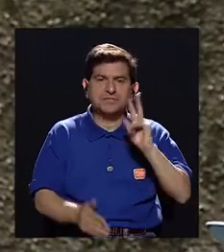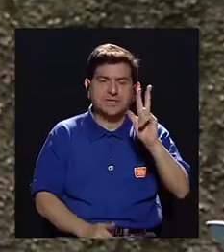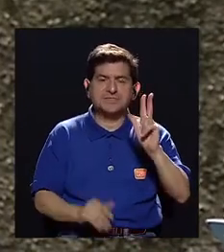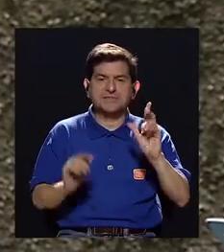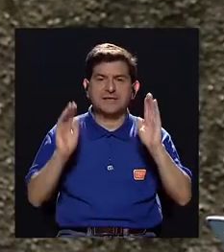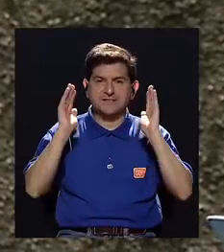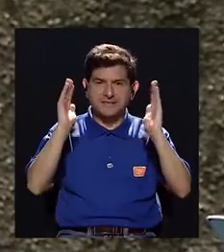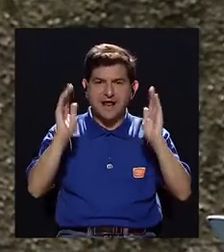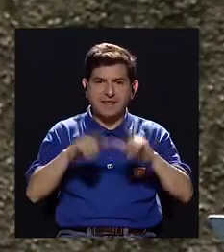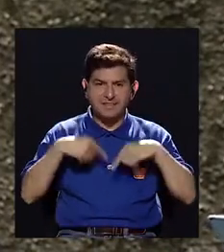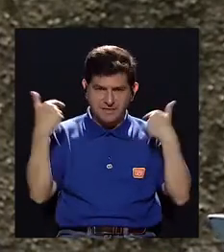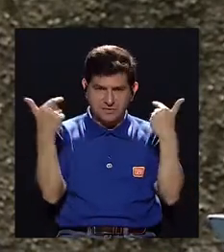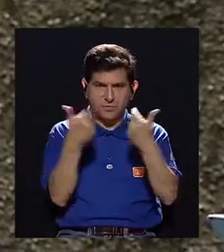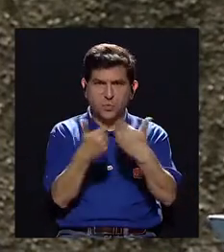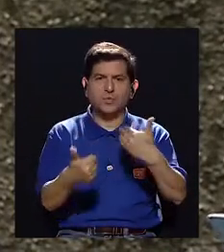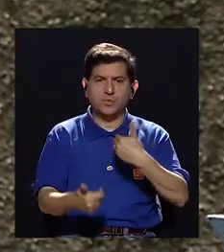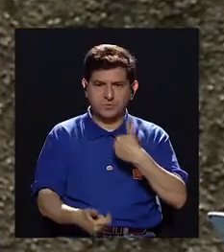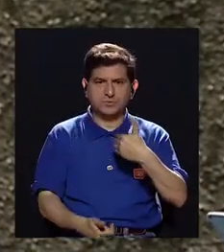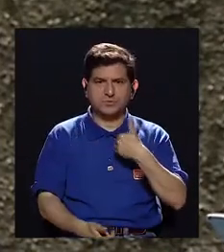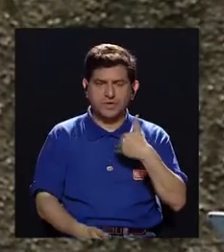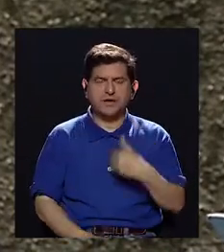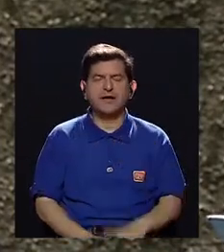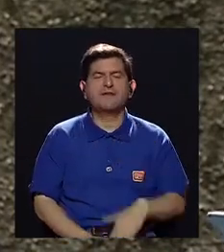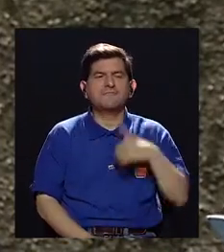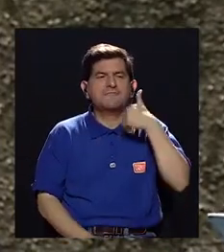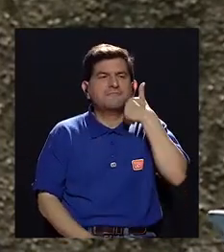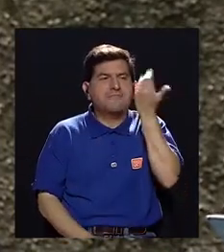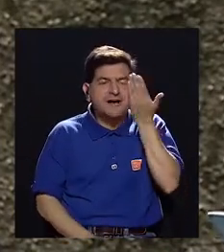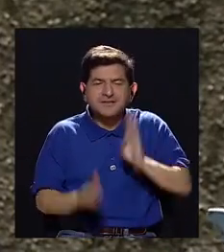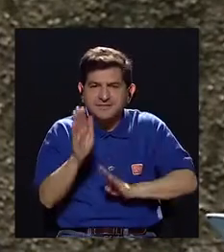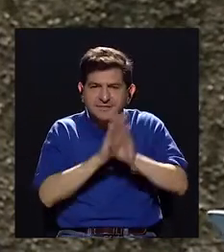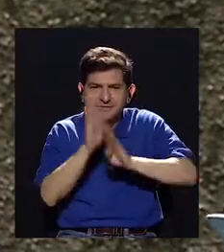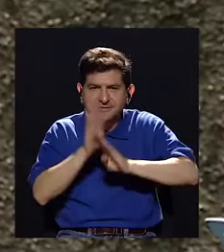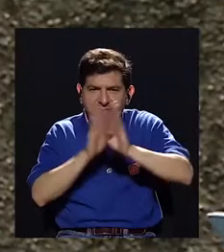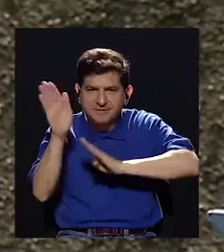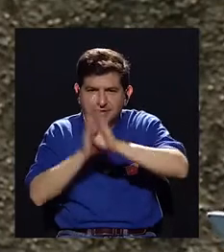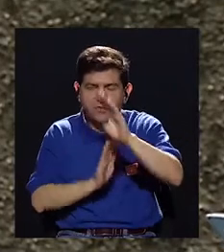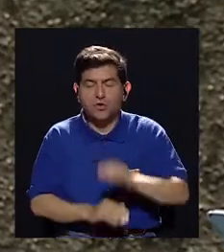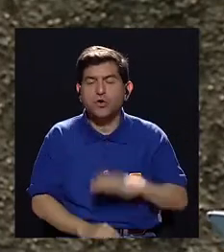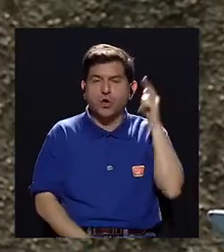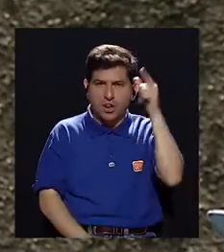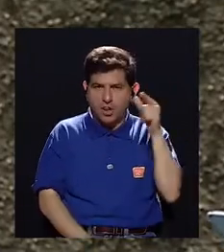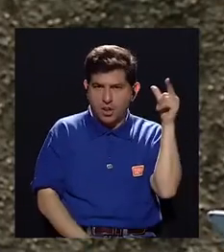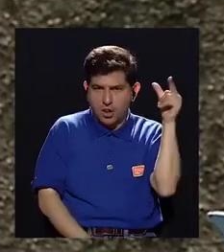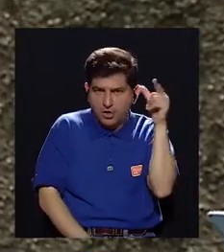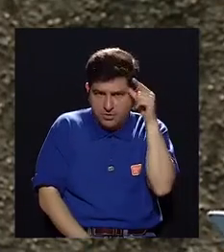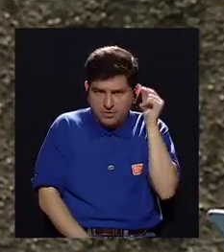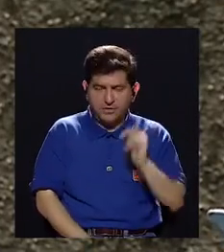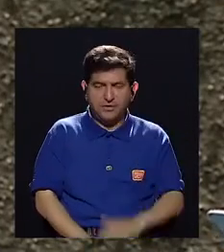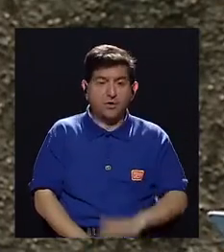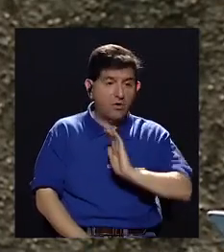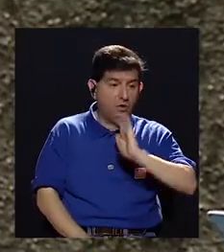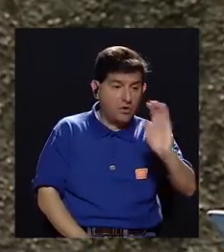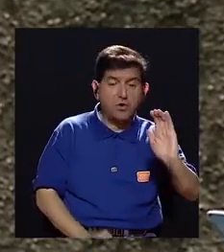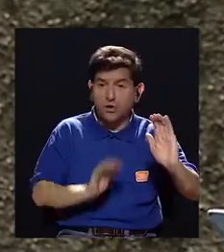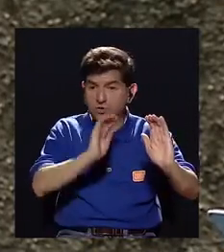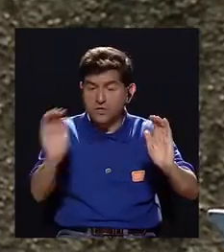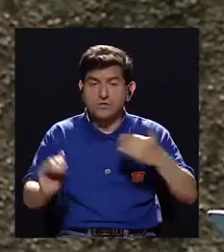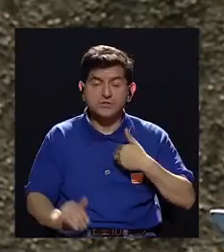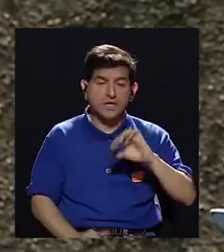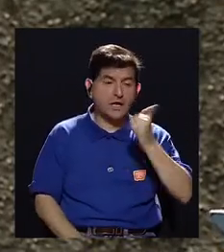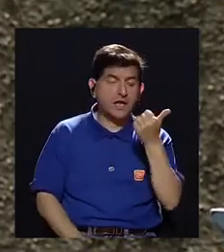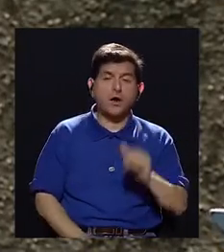serían los tres grandes grupos que tendrían una mayor predisposición a desarrollarla. Obviamente, los niños que